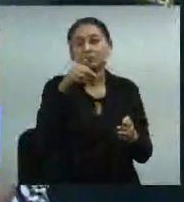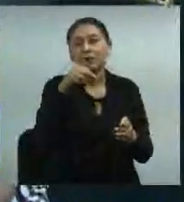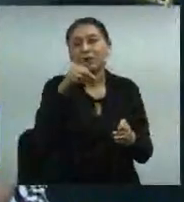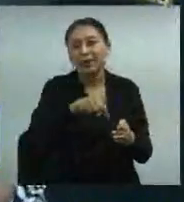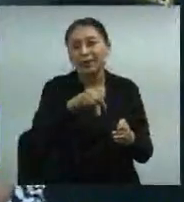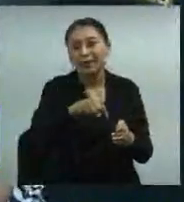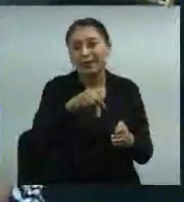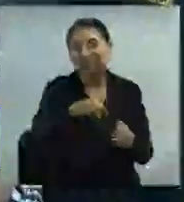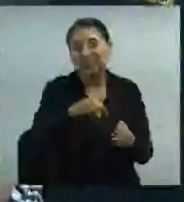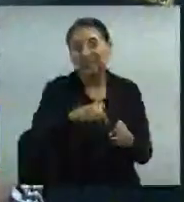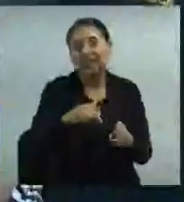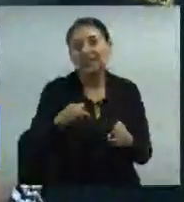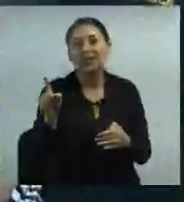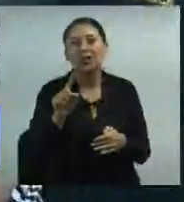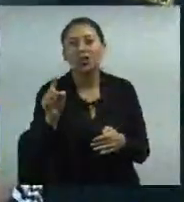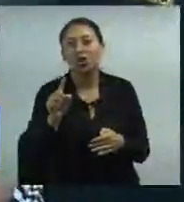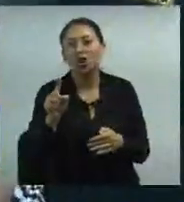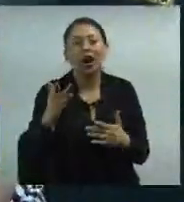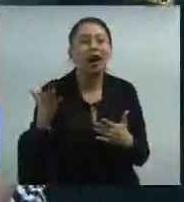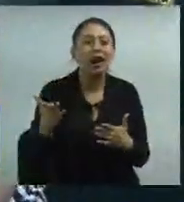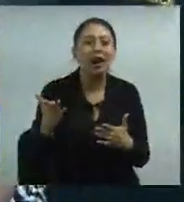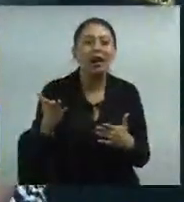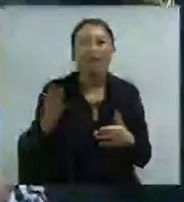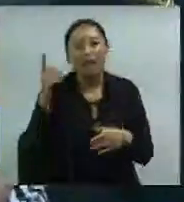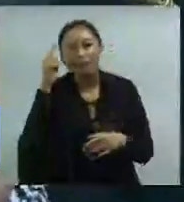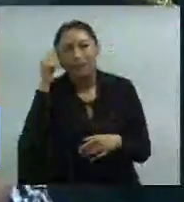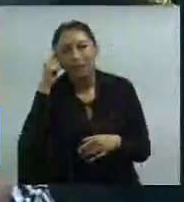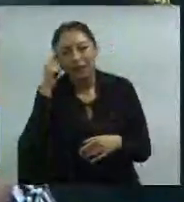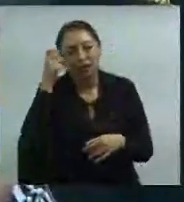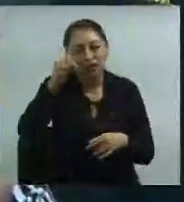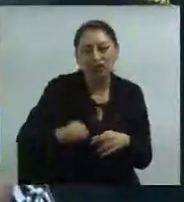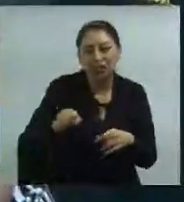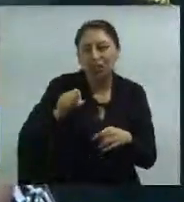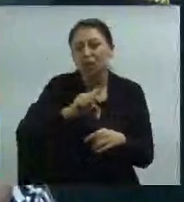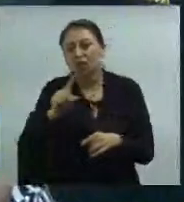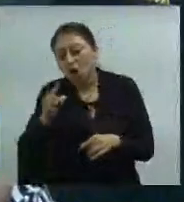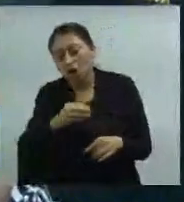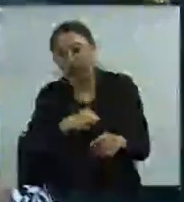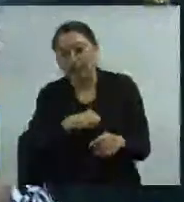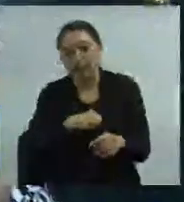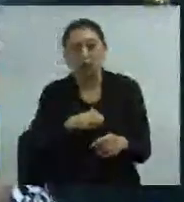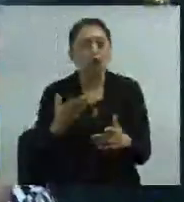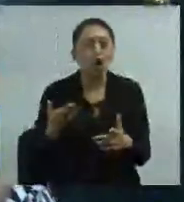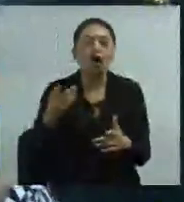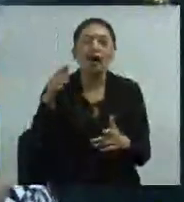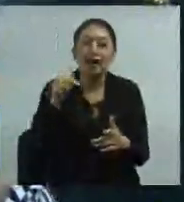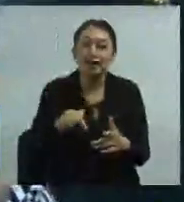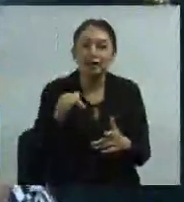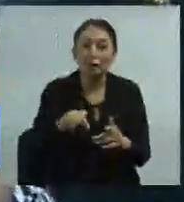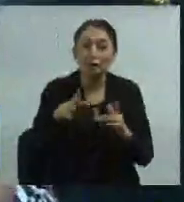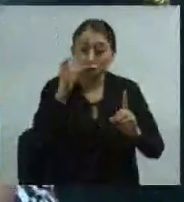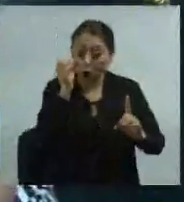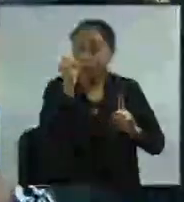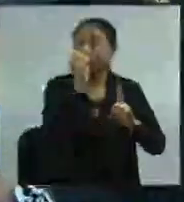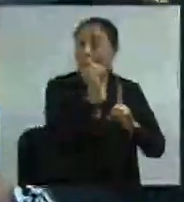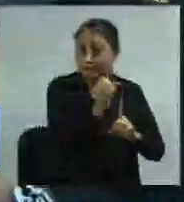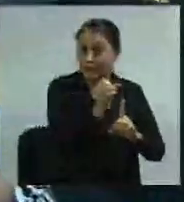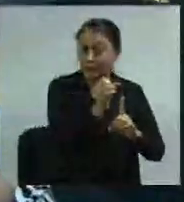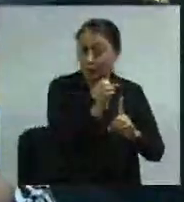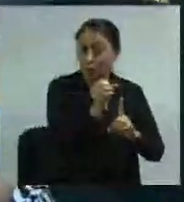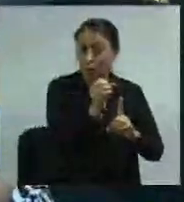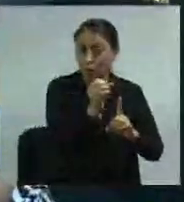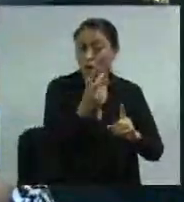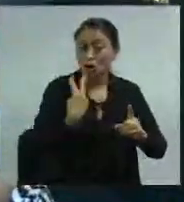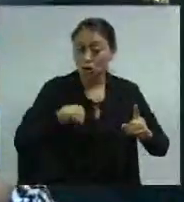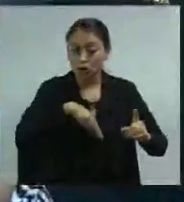a subjetividad al momento de calificar y yo creo que ha sido una queja que hemos tenido comisión